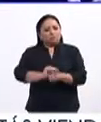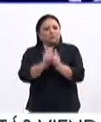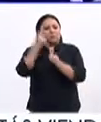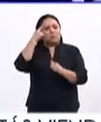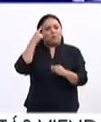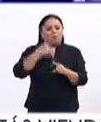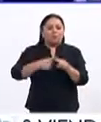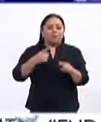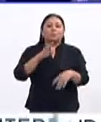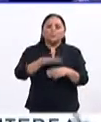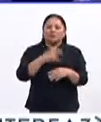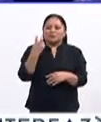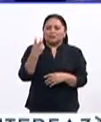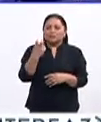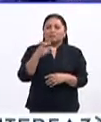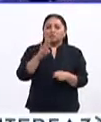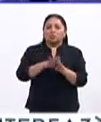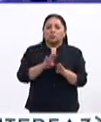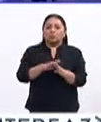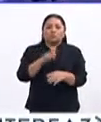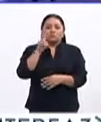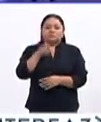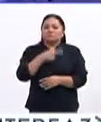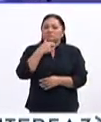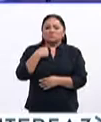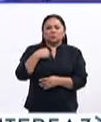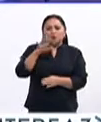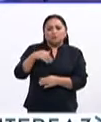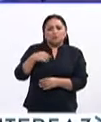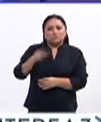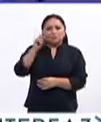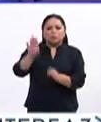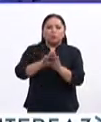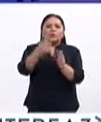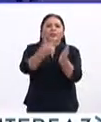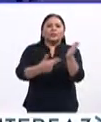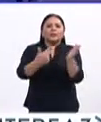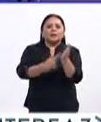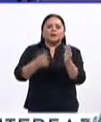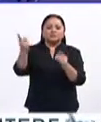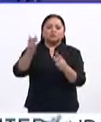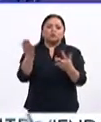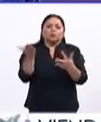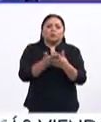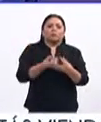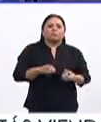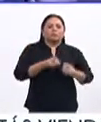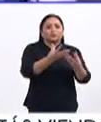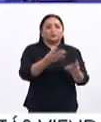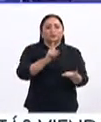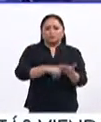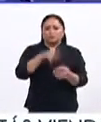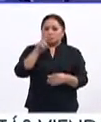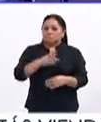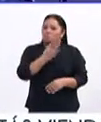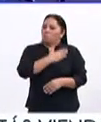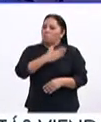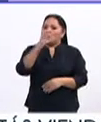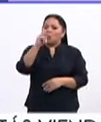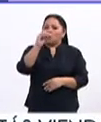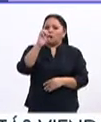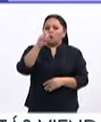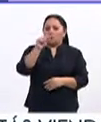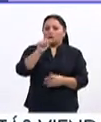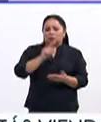su actitud. Entonces son momentos que yo los veo como de un taller que nos está compartiendo este poeta, que es muy buen poeta,